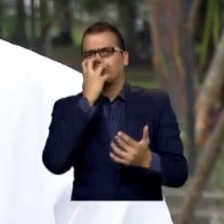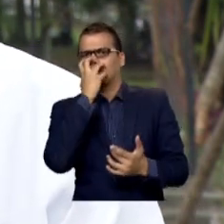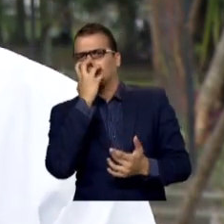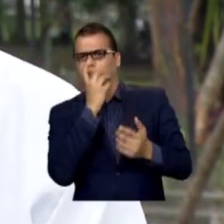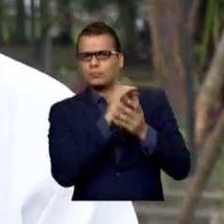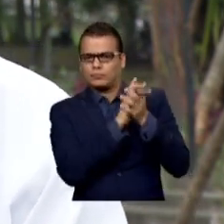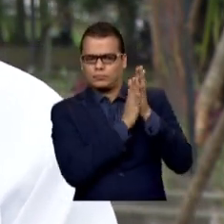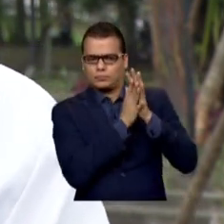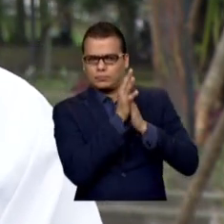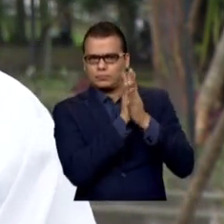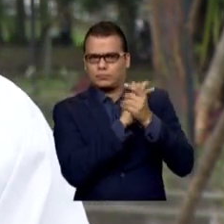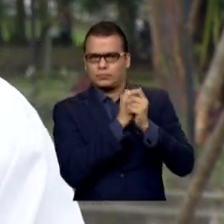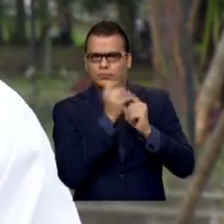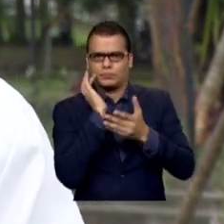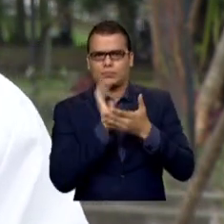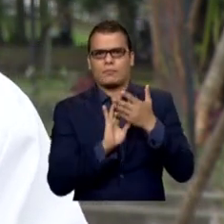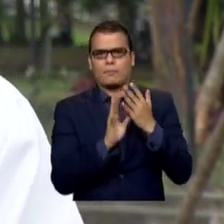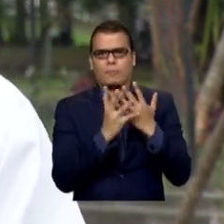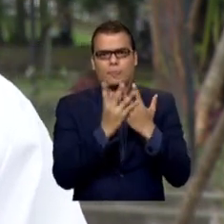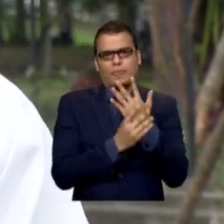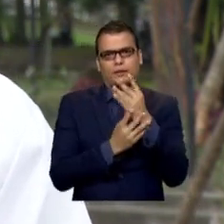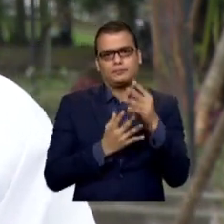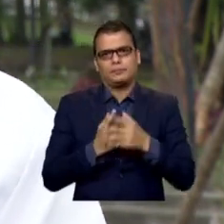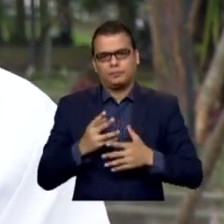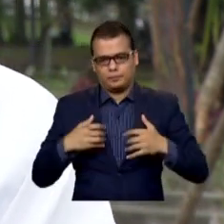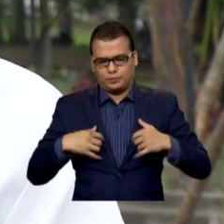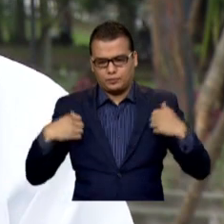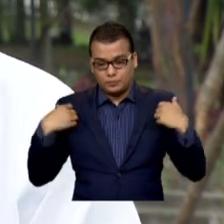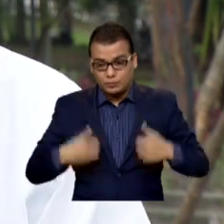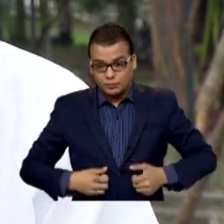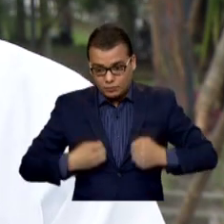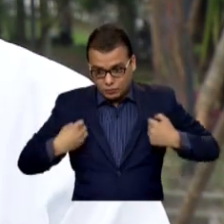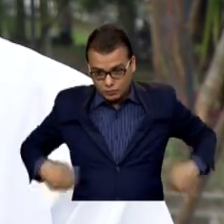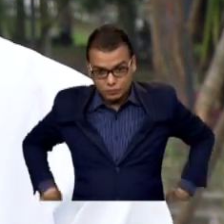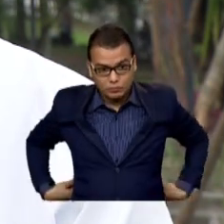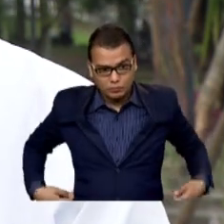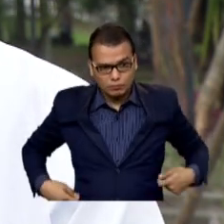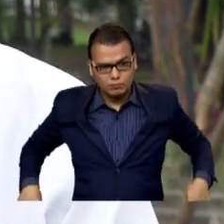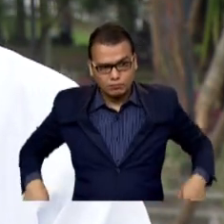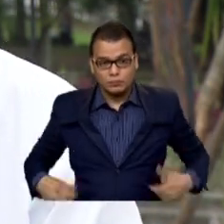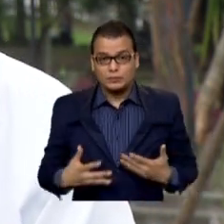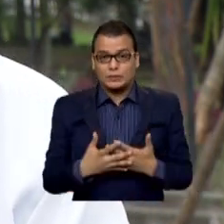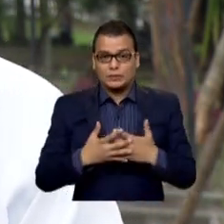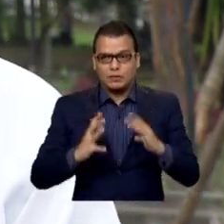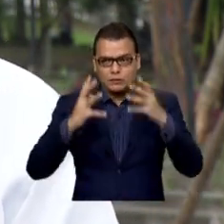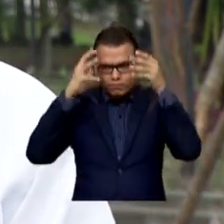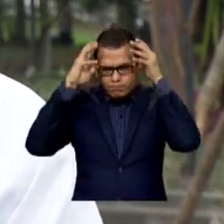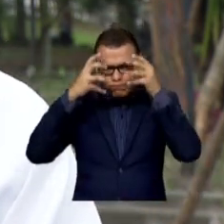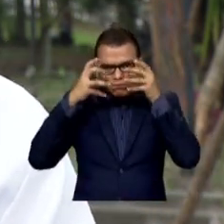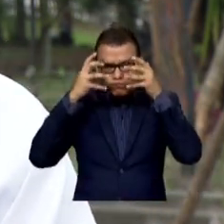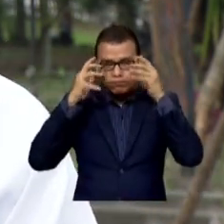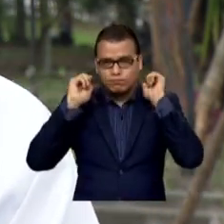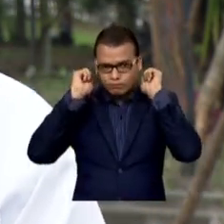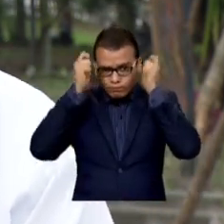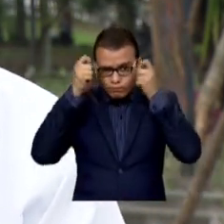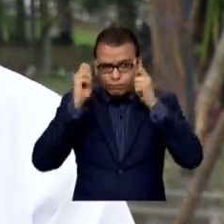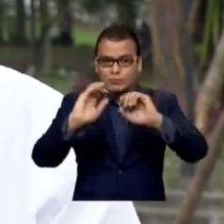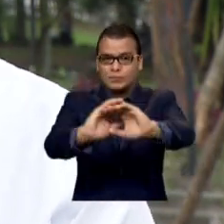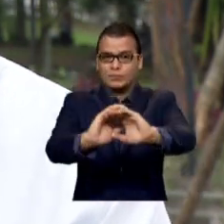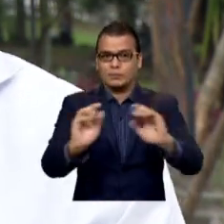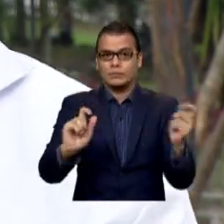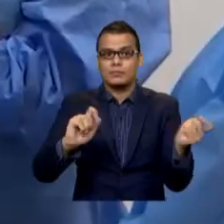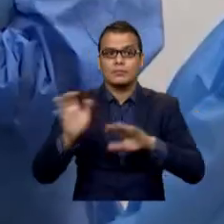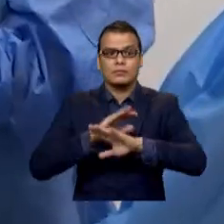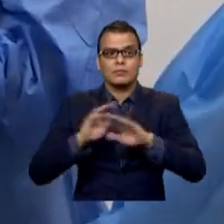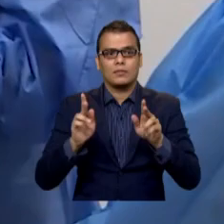se pone los guantes que corresponde, la bata, la protección ocular, la careta y si corresponde la mascarilla especial, esa persona